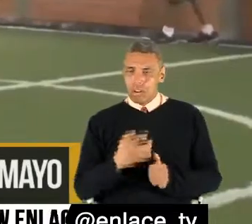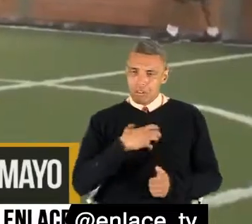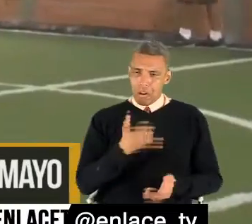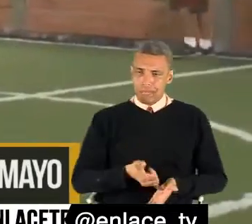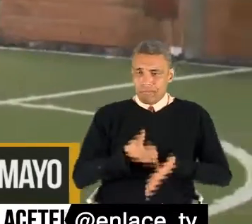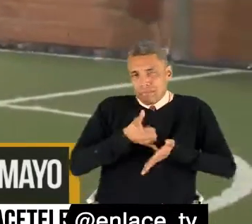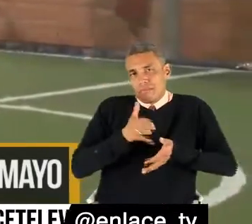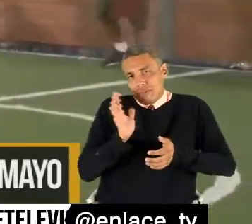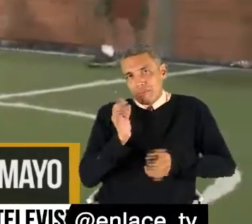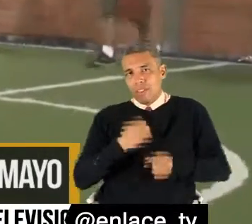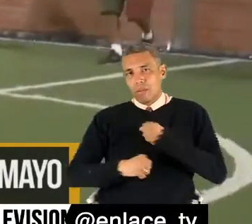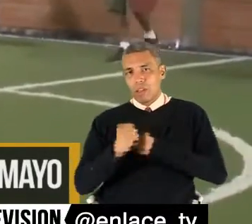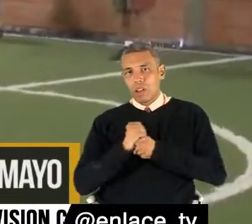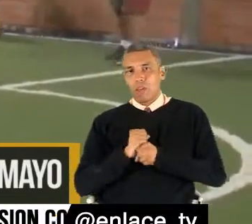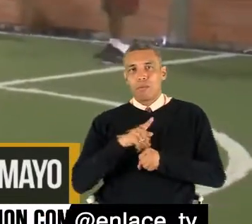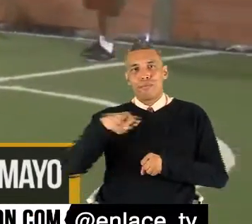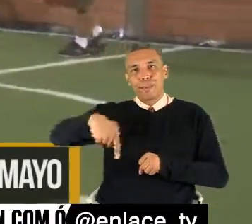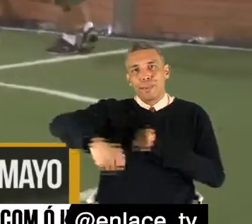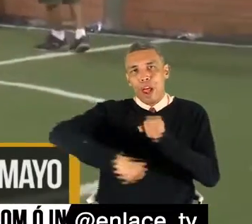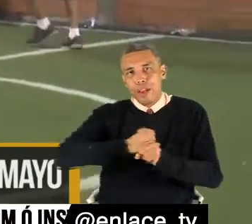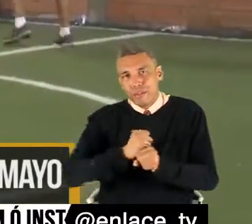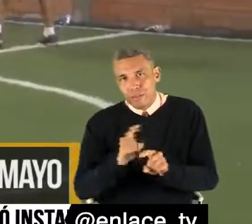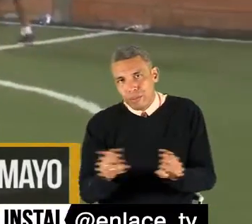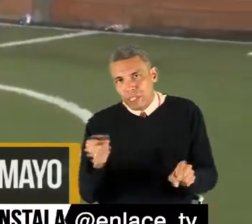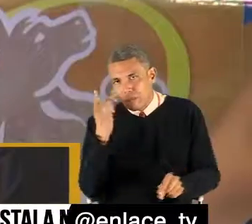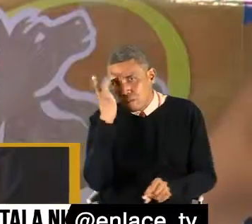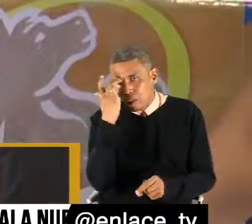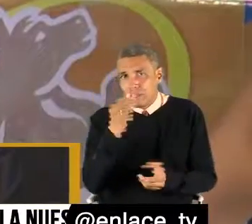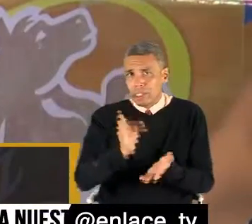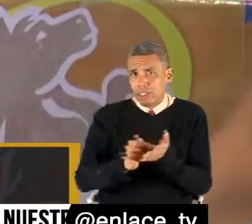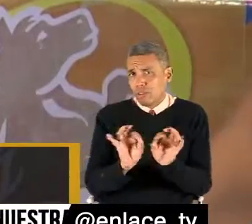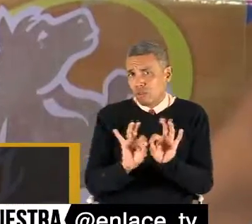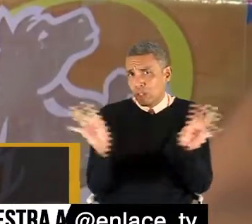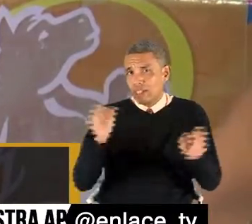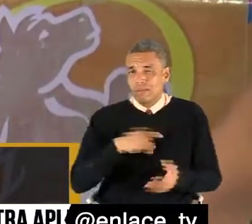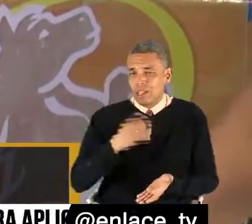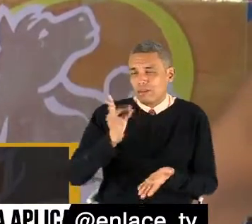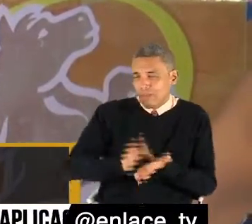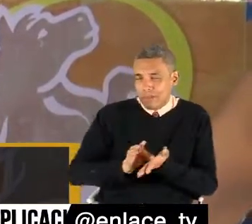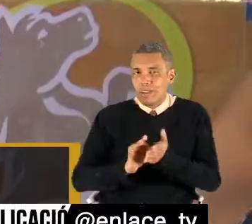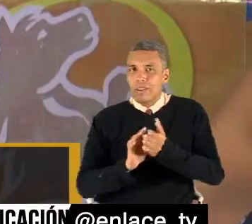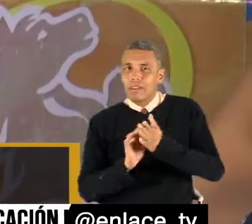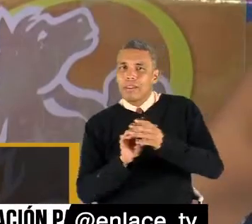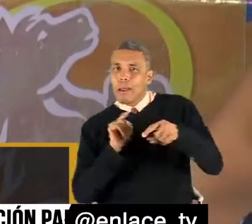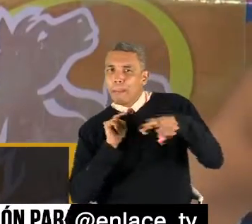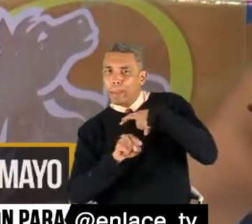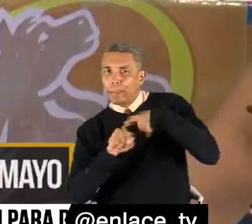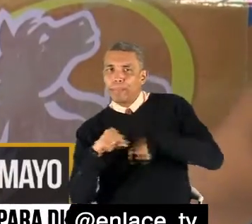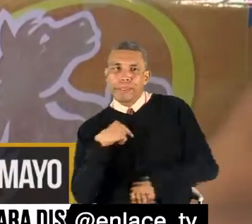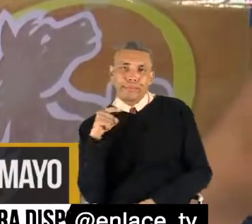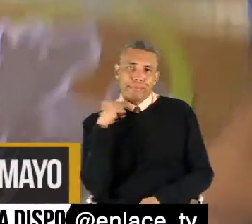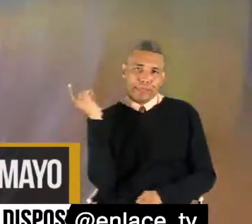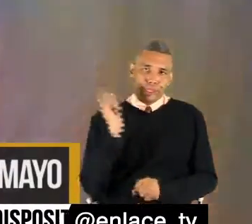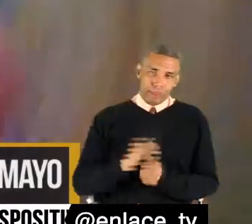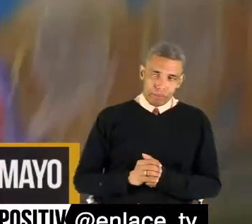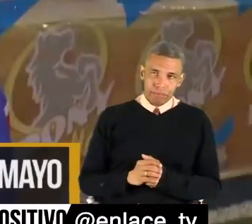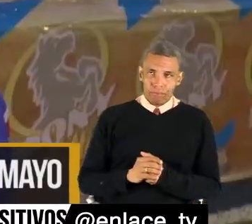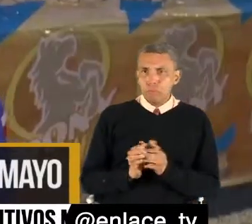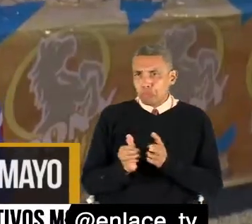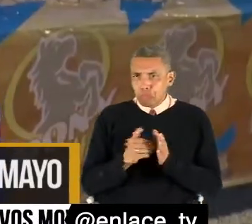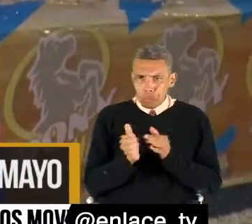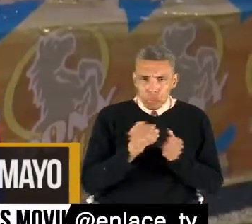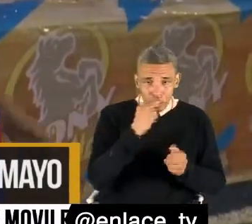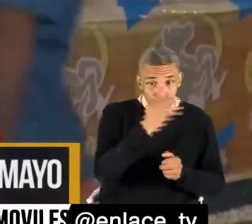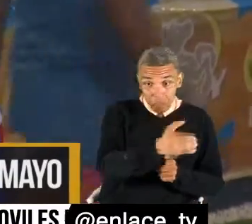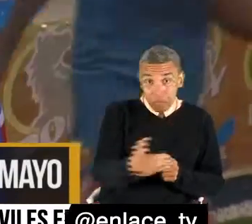campeones por la distancia de los penaltis, pero de todas maneras es un proceso que lleva con los niños que apenas están empezando, pero es un proceso que tiene un gran futuro. No